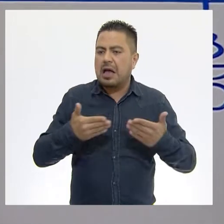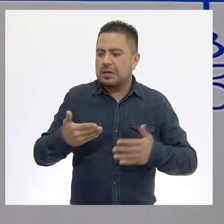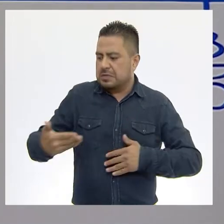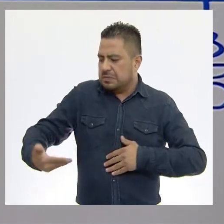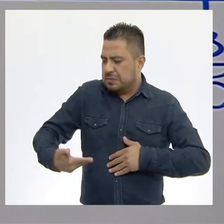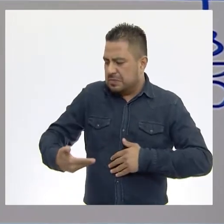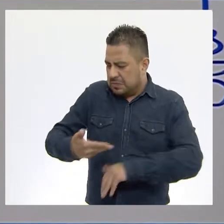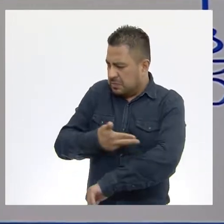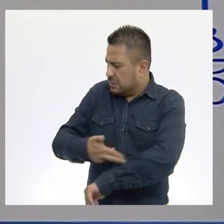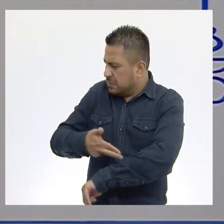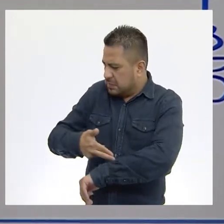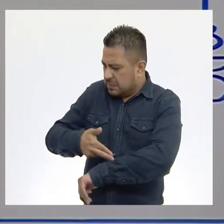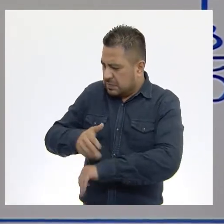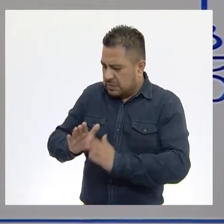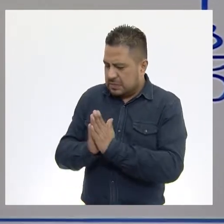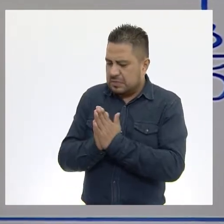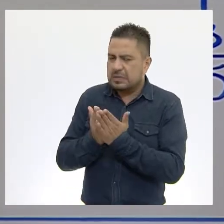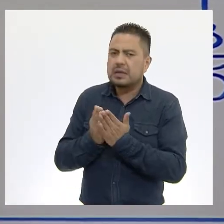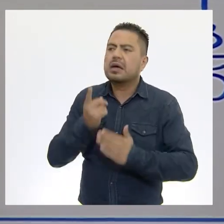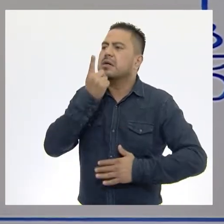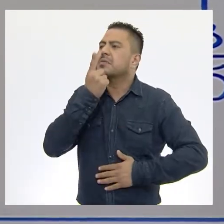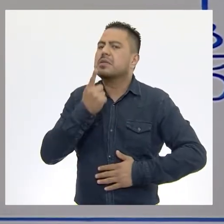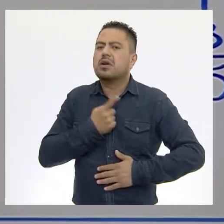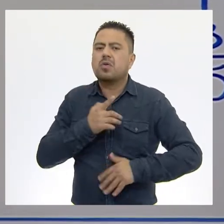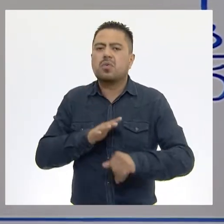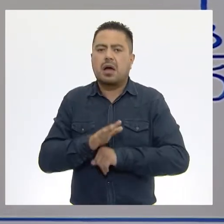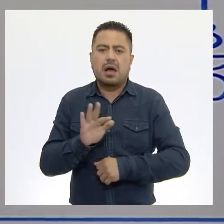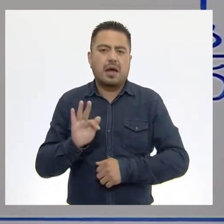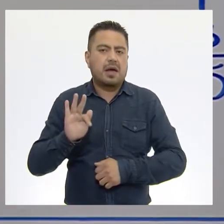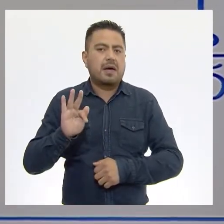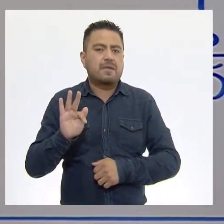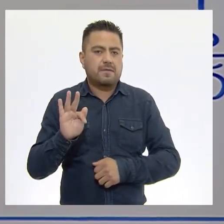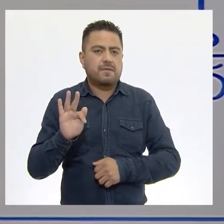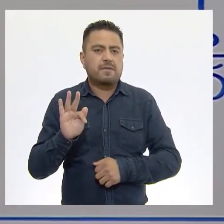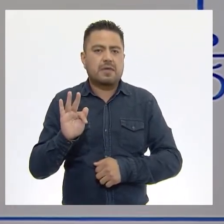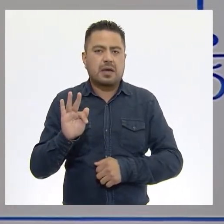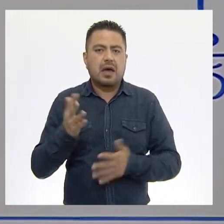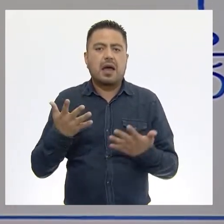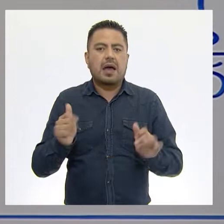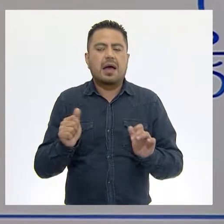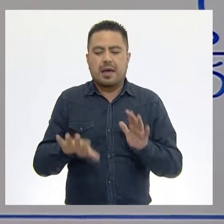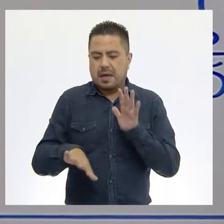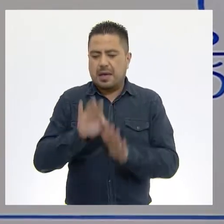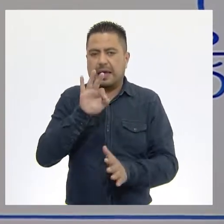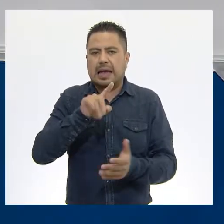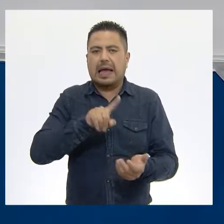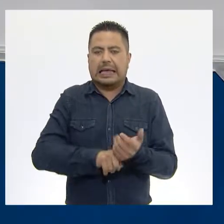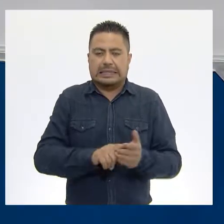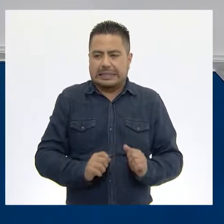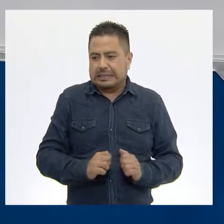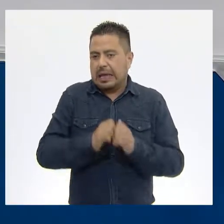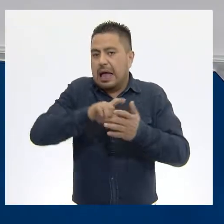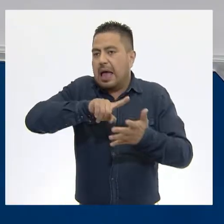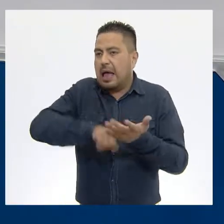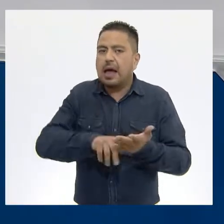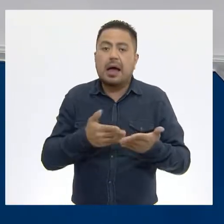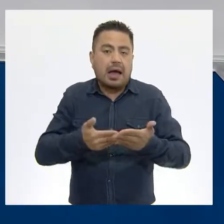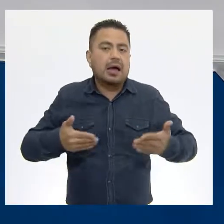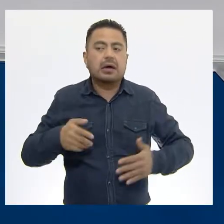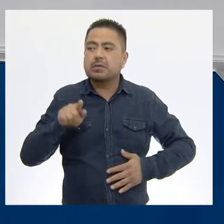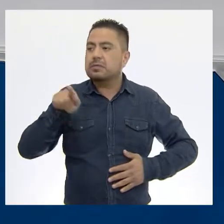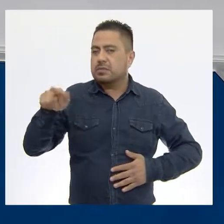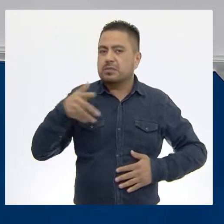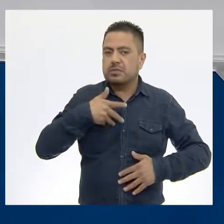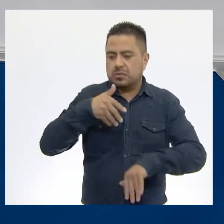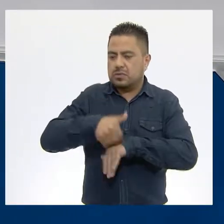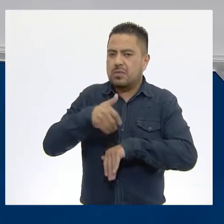pidiendo, creo que ya hasta puse el del F, fíjate. El del F ya nos salió sin Ajá. querer. Entonces, bueno, ya tenemos aquí